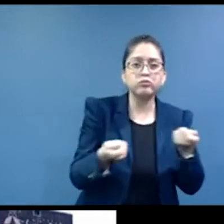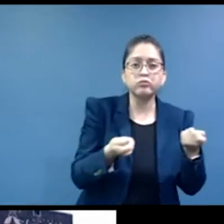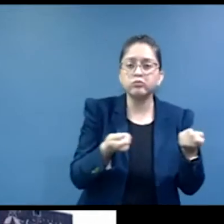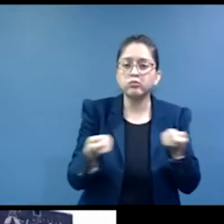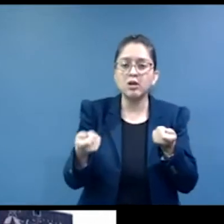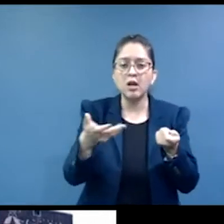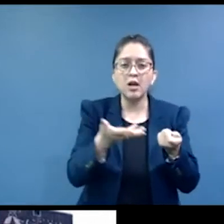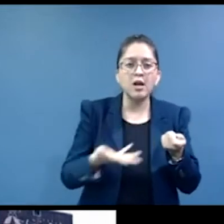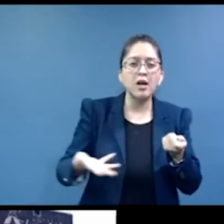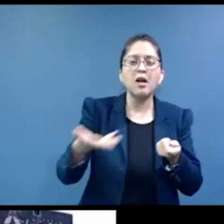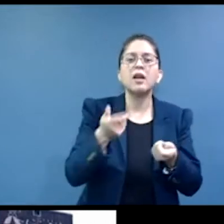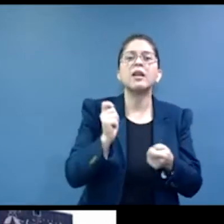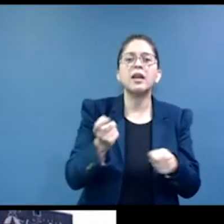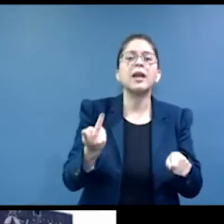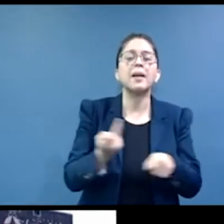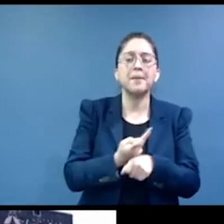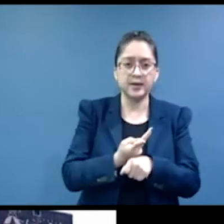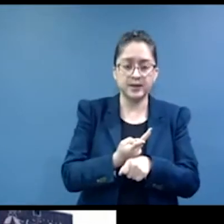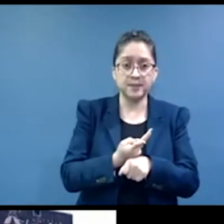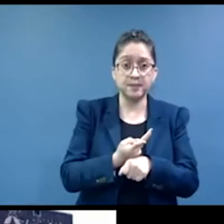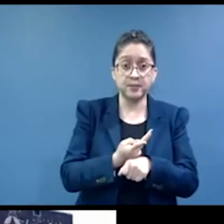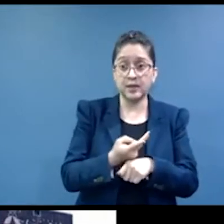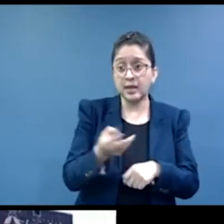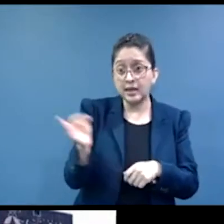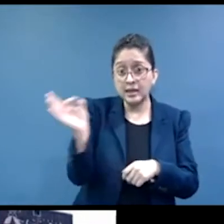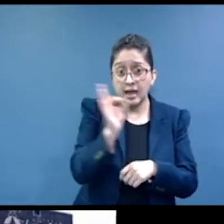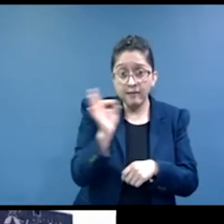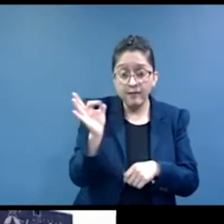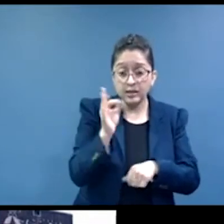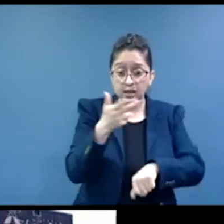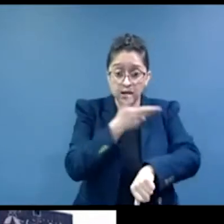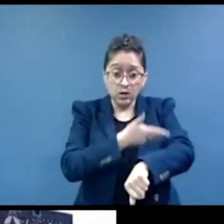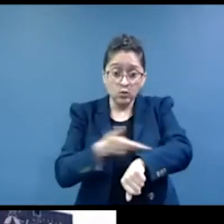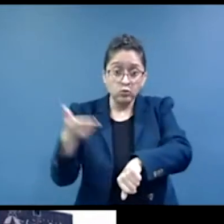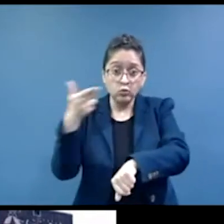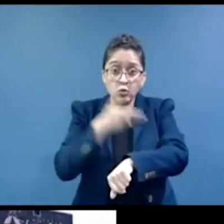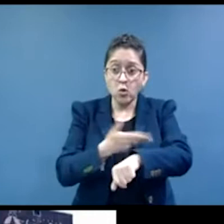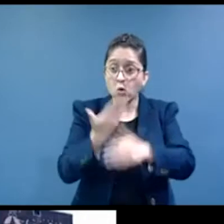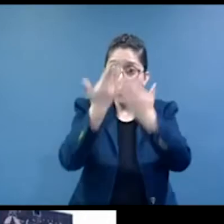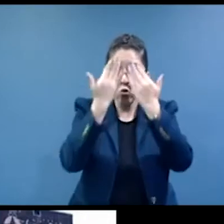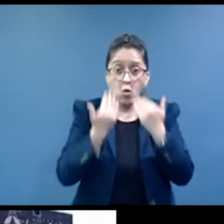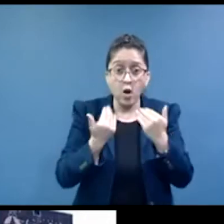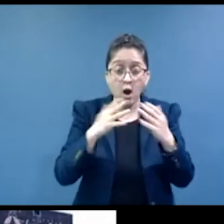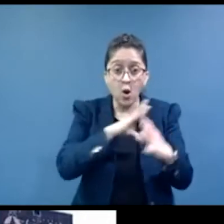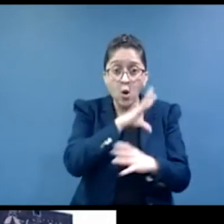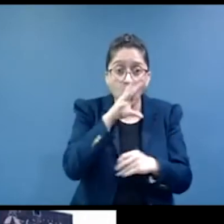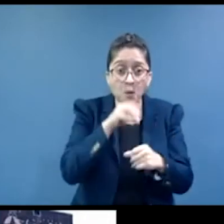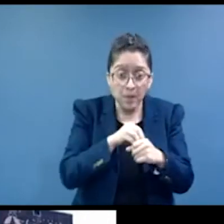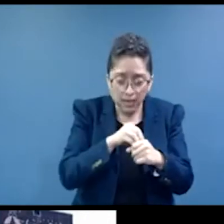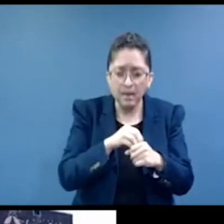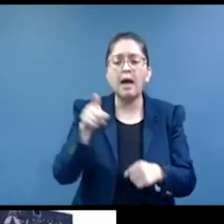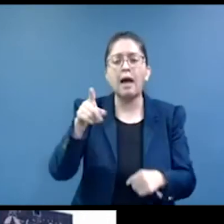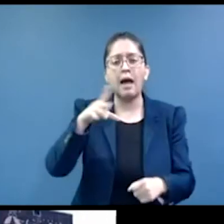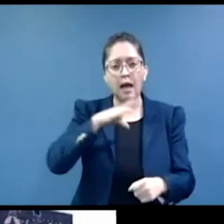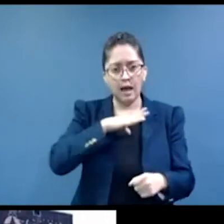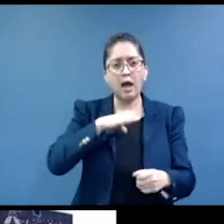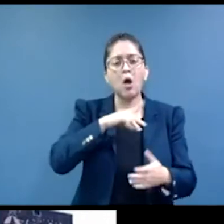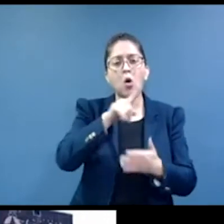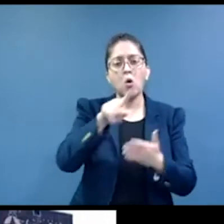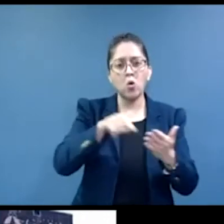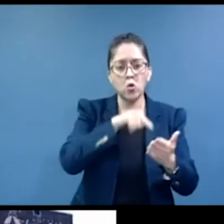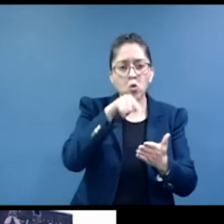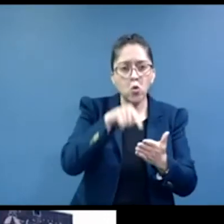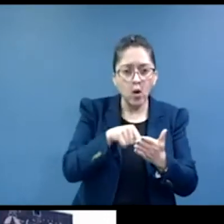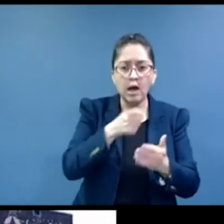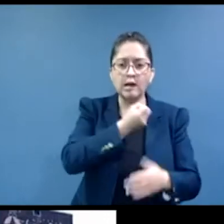¿No? Digamos, porque aunque no hay una regulación general, sí hay centros médicos en donde se realizan